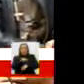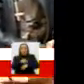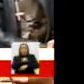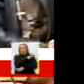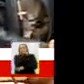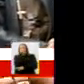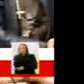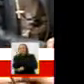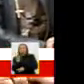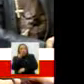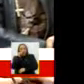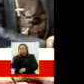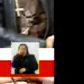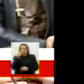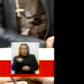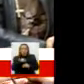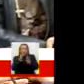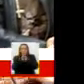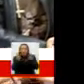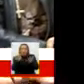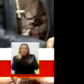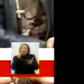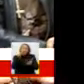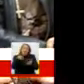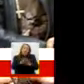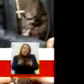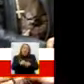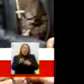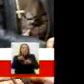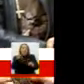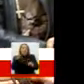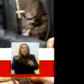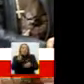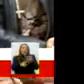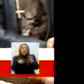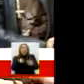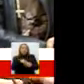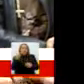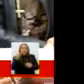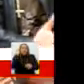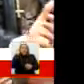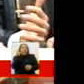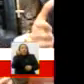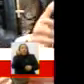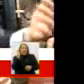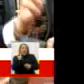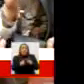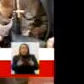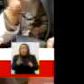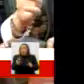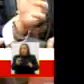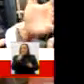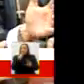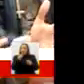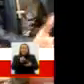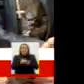días. Y lo que leemos en los periódicos es solamente lo que se ve por lo general en el Pleno, y es lo que nosotros entendemos. Pero no, es